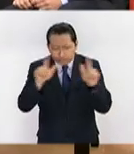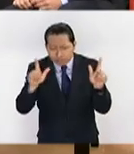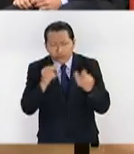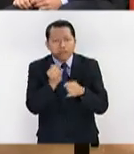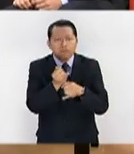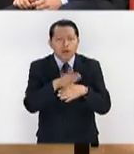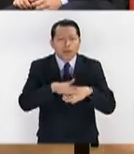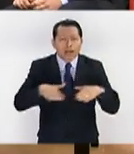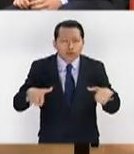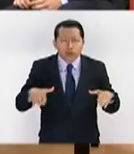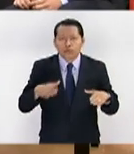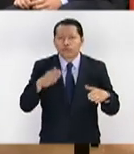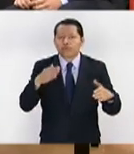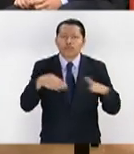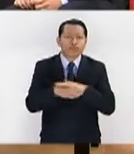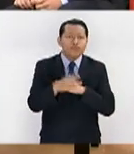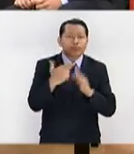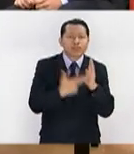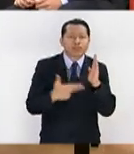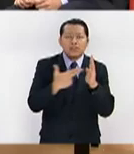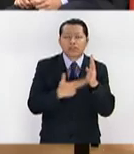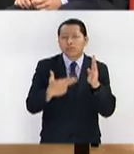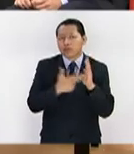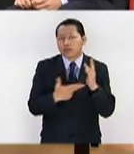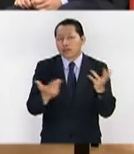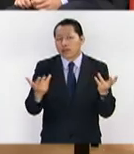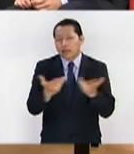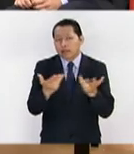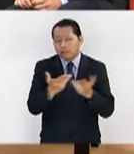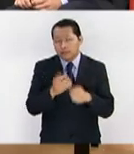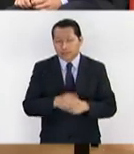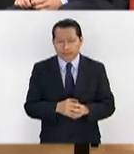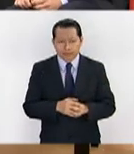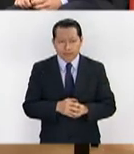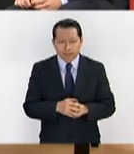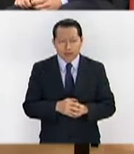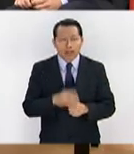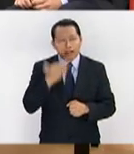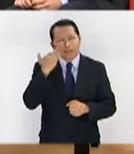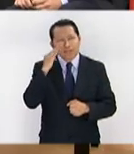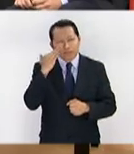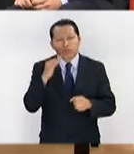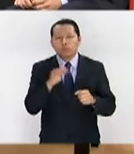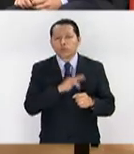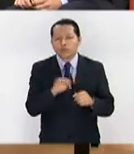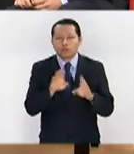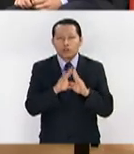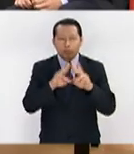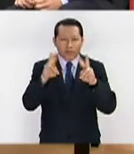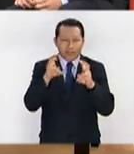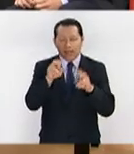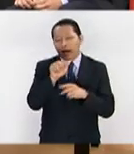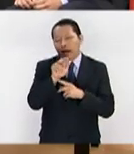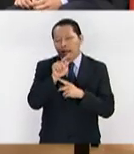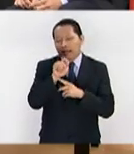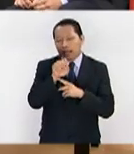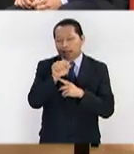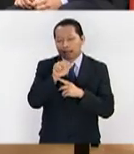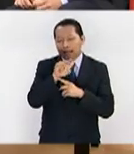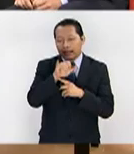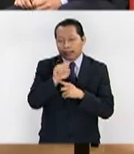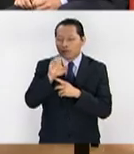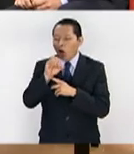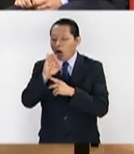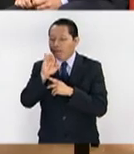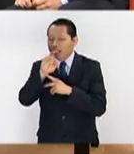para poder acudir a estos talleres que ofrece el INBA. En las redes sociales aparecemos como Artesanías Oficial y